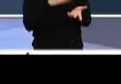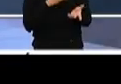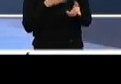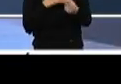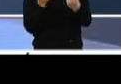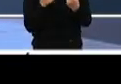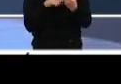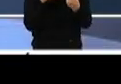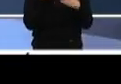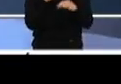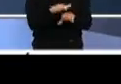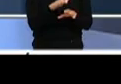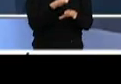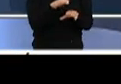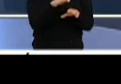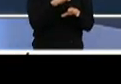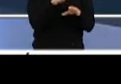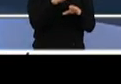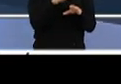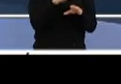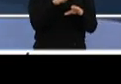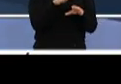en relación a la